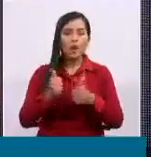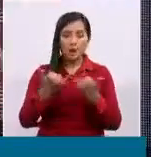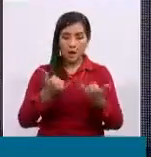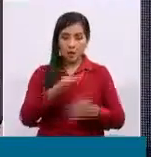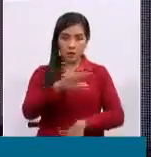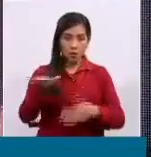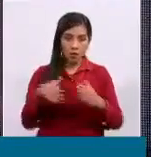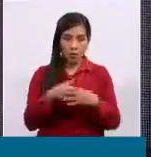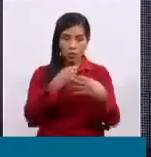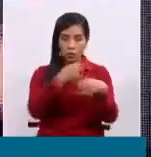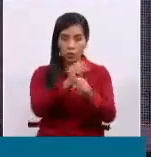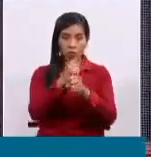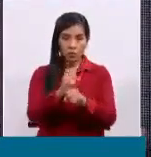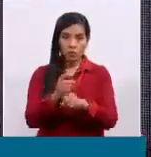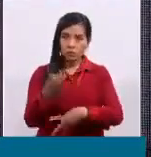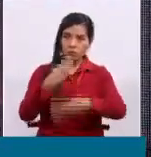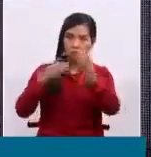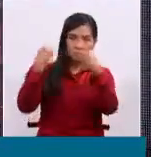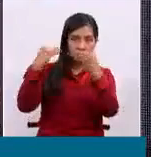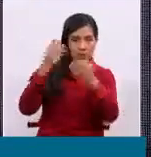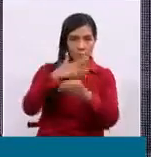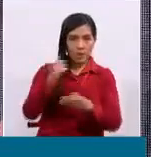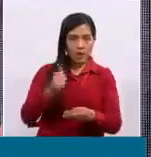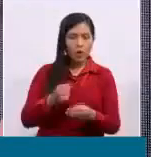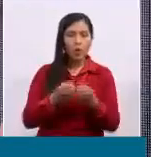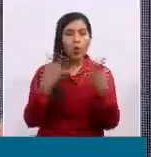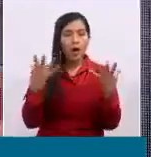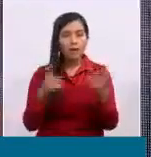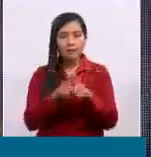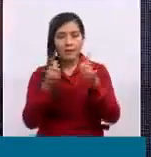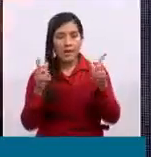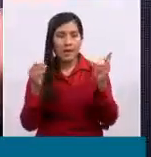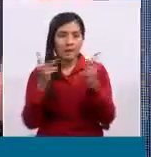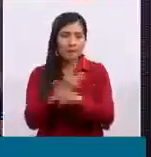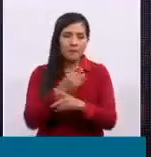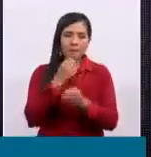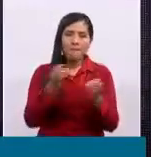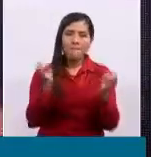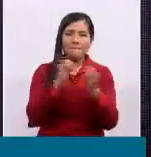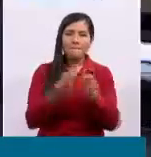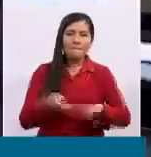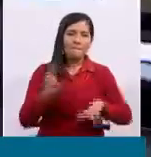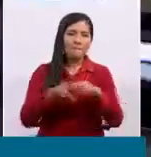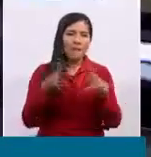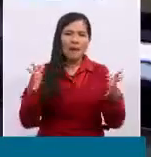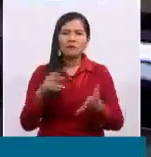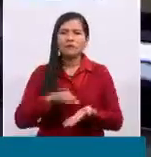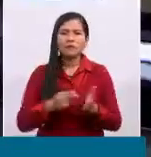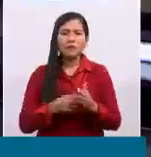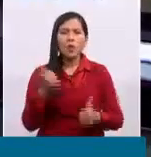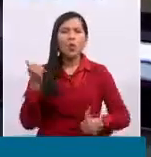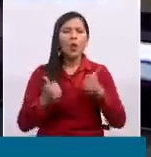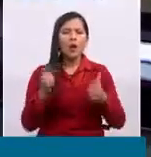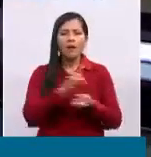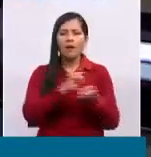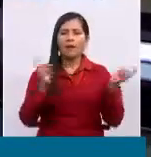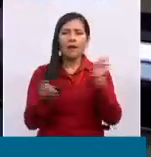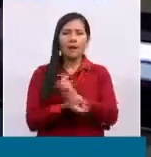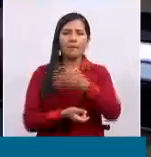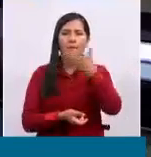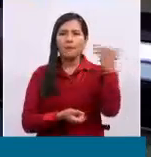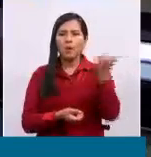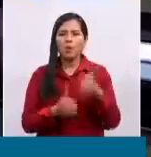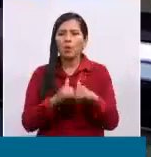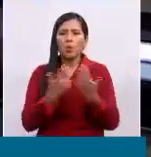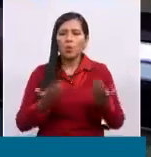estos productos. ¿Cuál producimos en Bolivia y en qué cantidades? ¿Y qué va a significar? ¿Cuál va a ser el cambio que se va a dar a partir